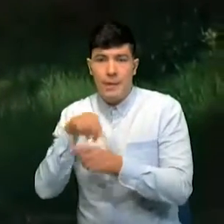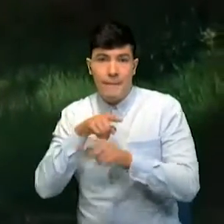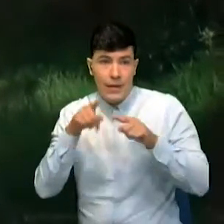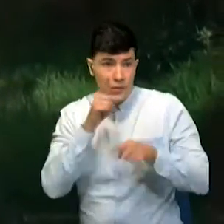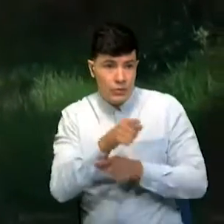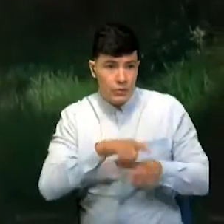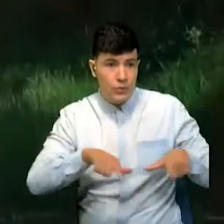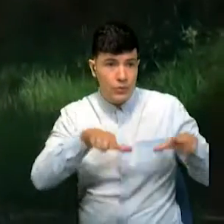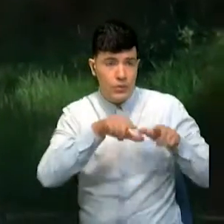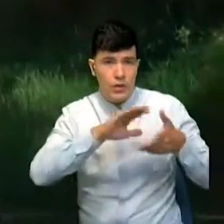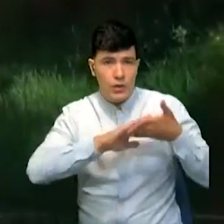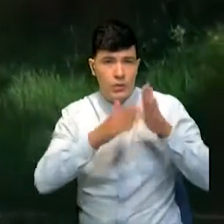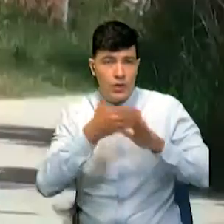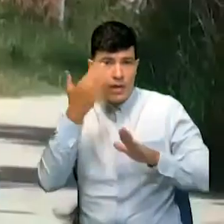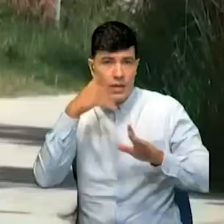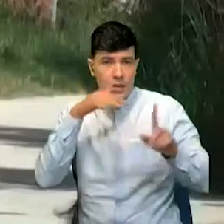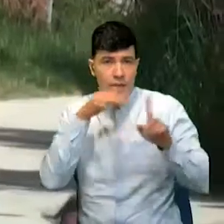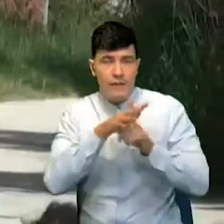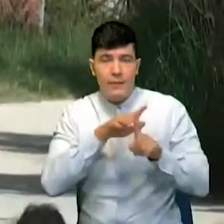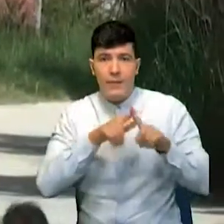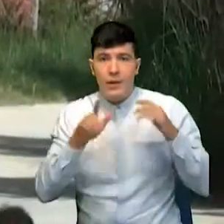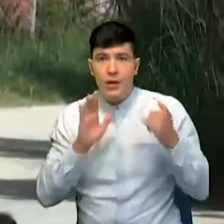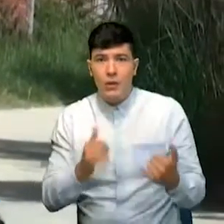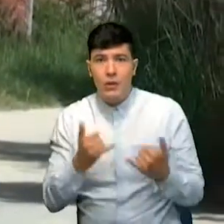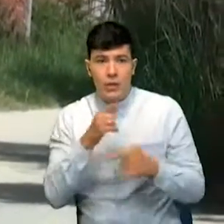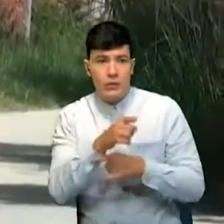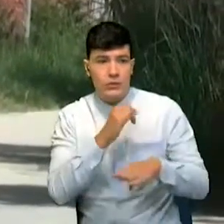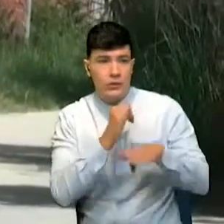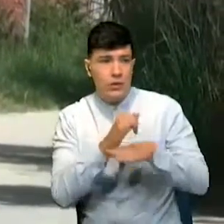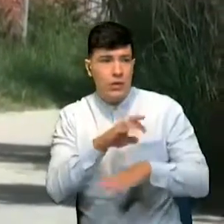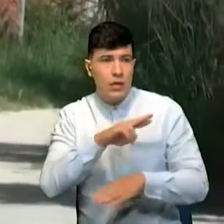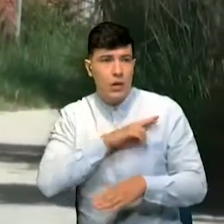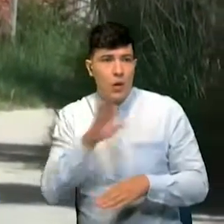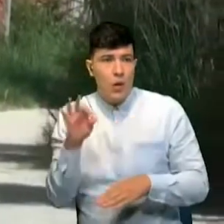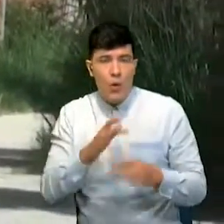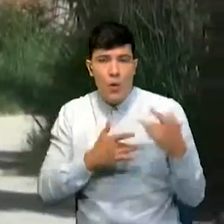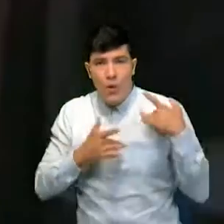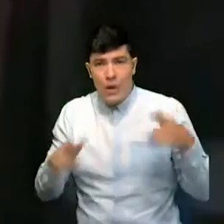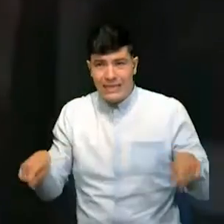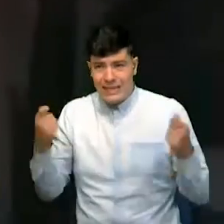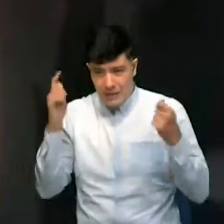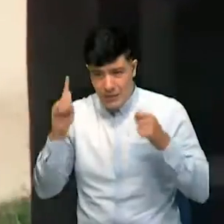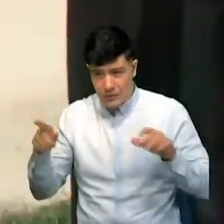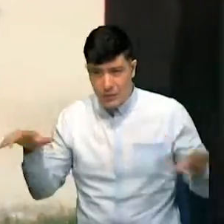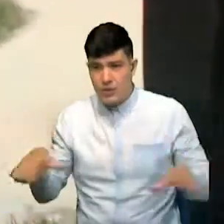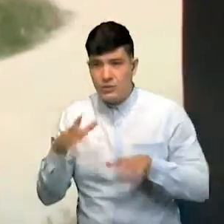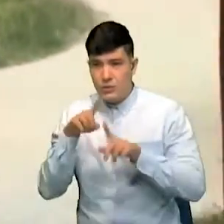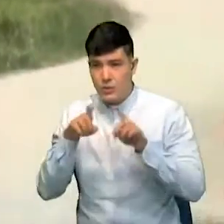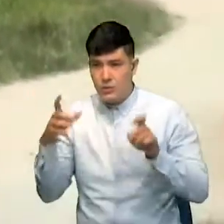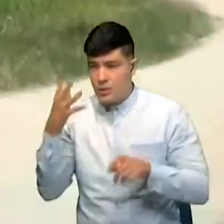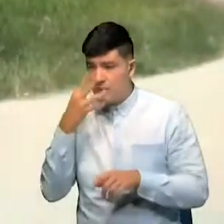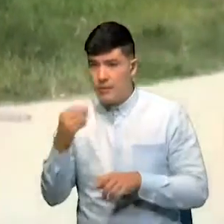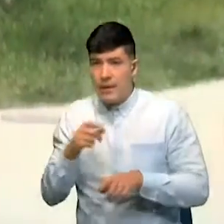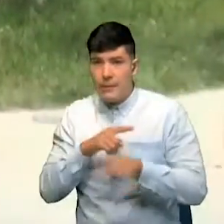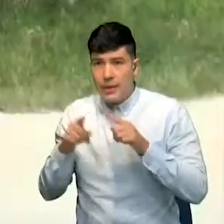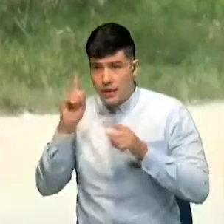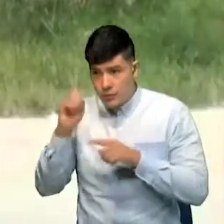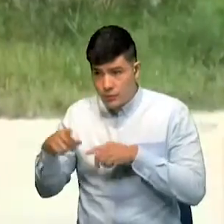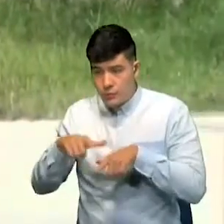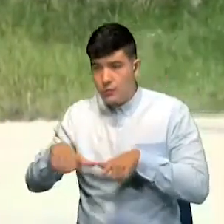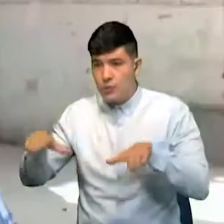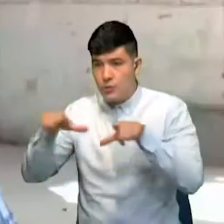comunal ha sido afectado por los delincuentes ya ni las instituciones religiosas y de caridad se salvan de sus actuaciones en la parroquia que